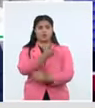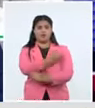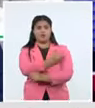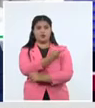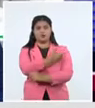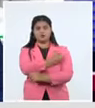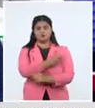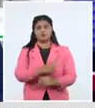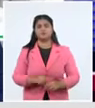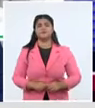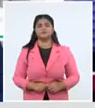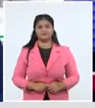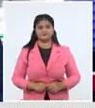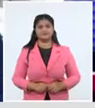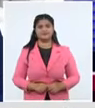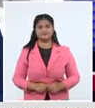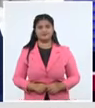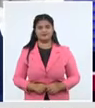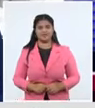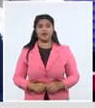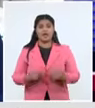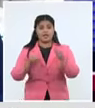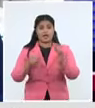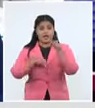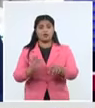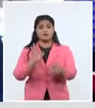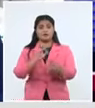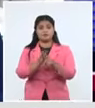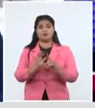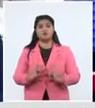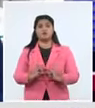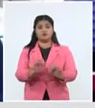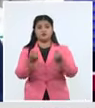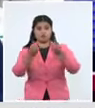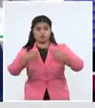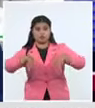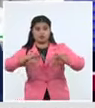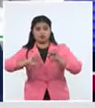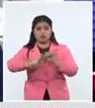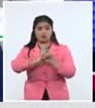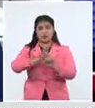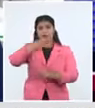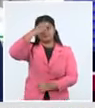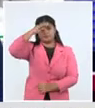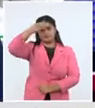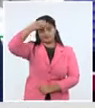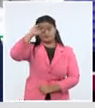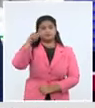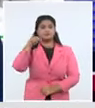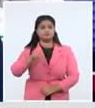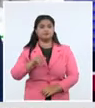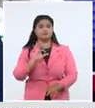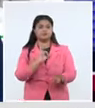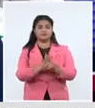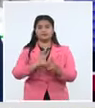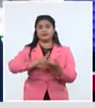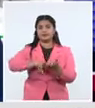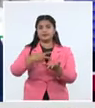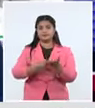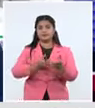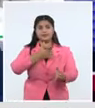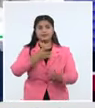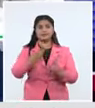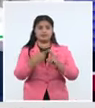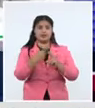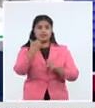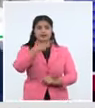pasamos de inmediato al análisis de la situación epidemiológica. Está junto a nosotros la intérprete de lengua de señas, Yasmina